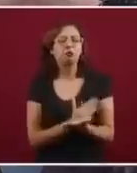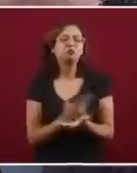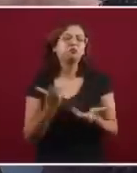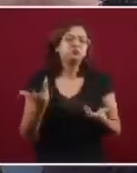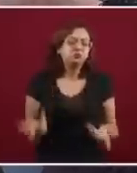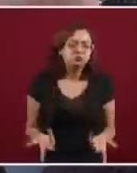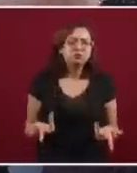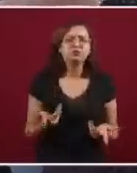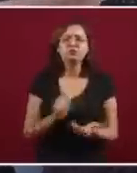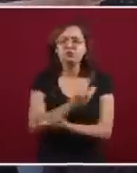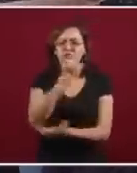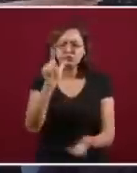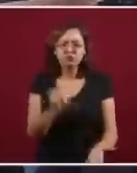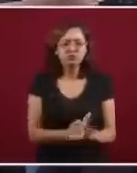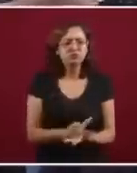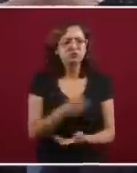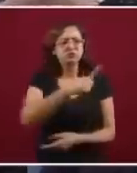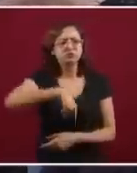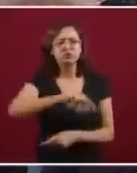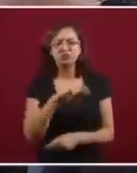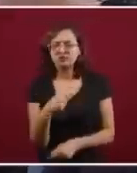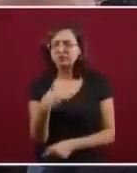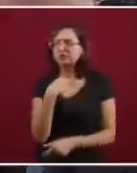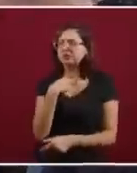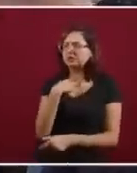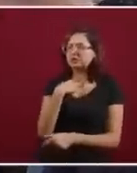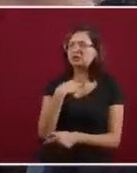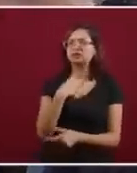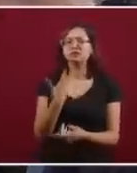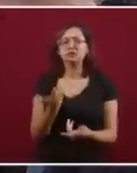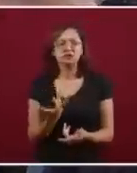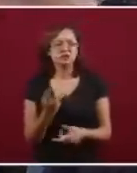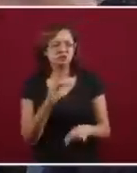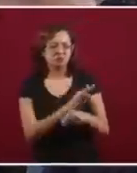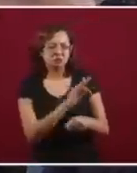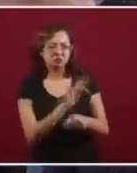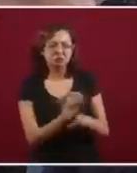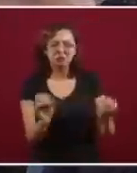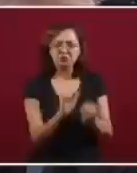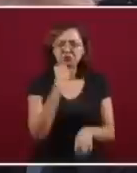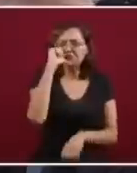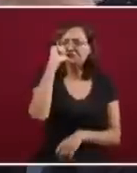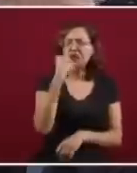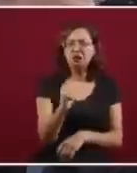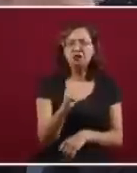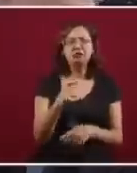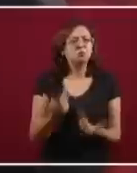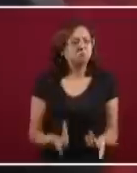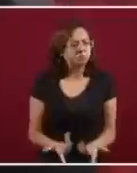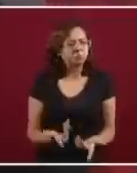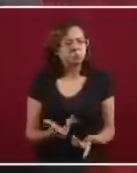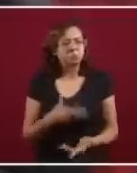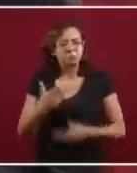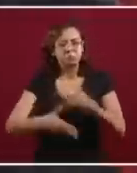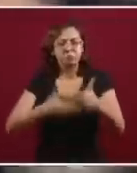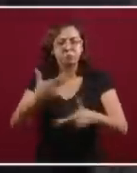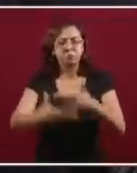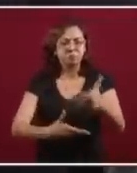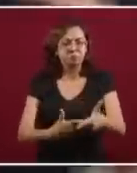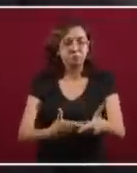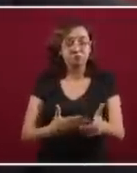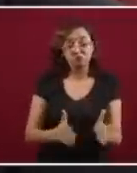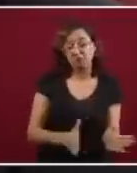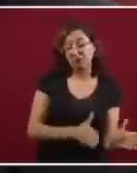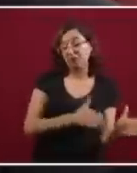legales y entonces no hay incentivos a la criminalidad porque no hay que proteger los productos bla bla bla vámonos hasta el otro